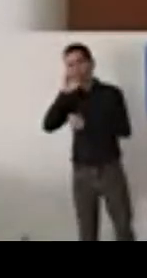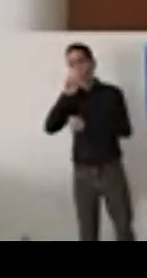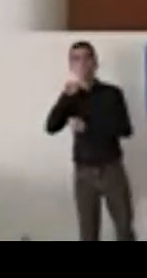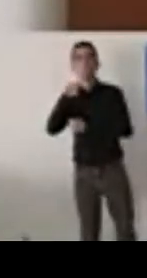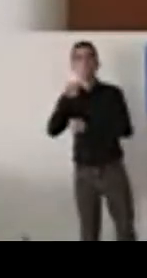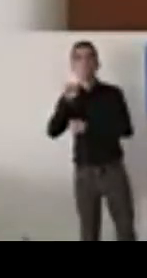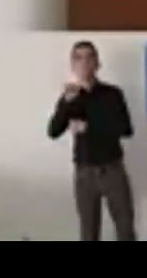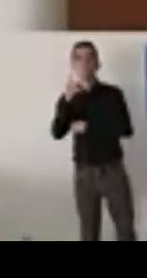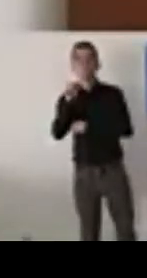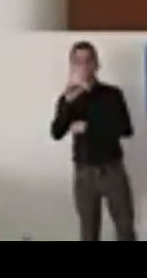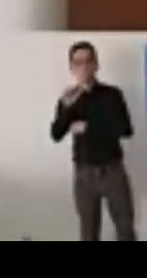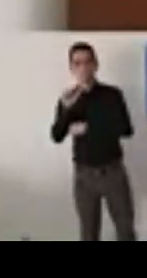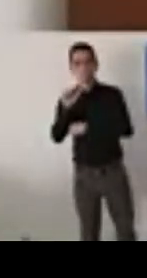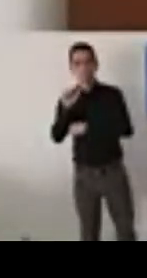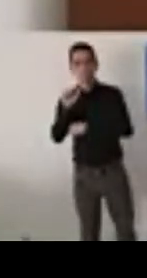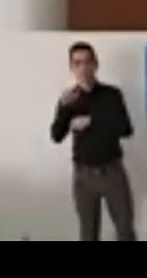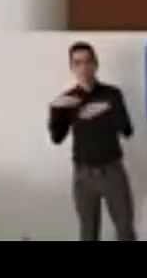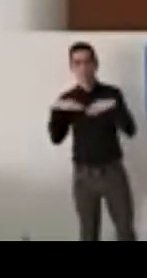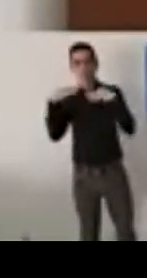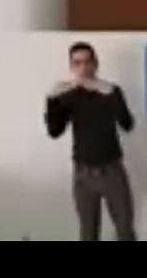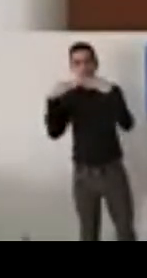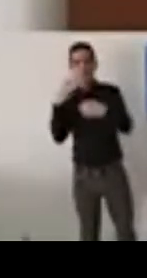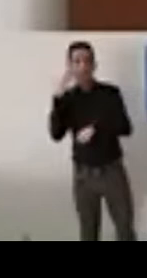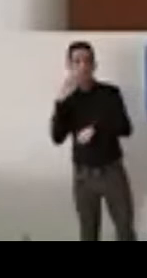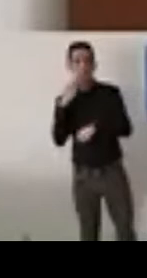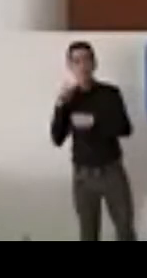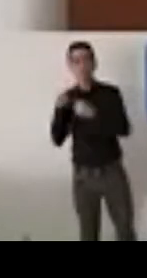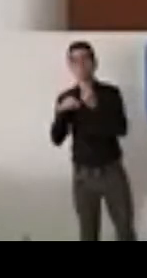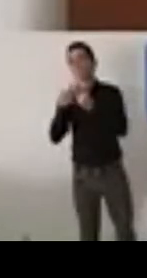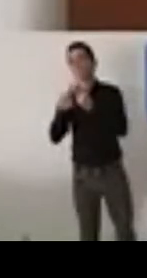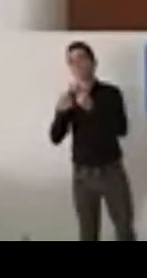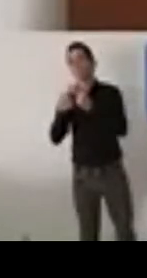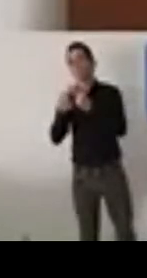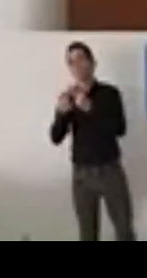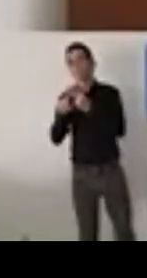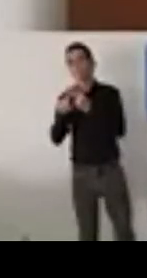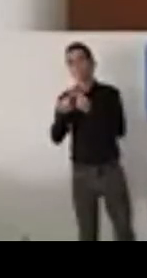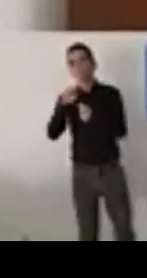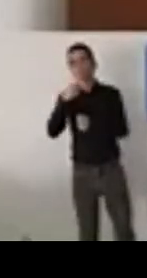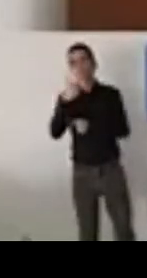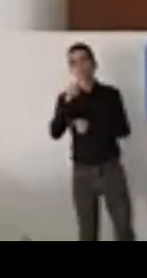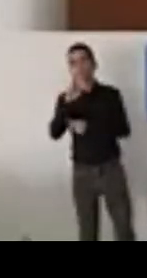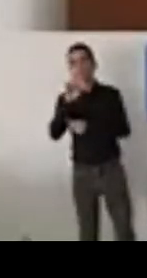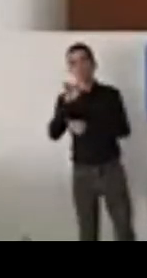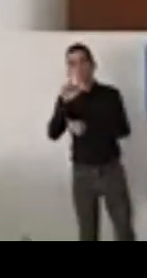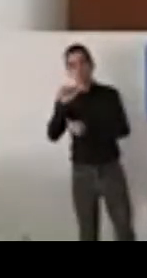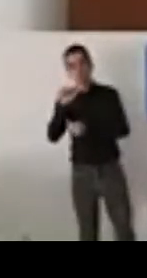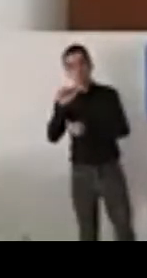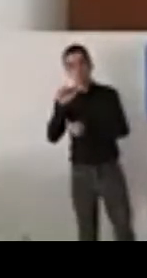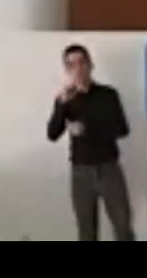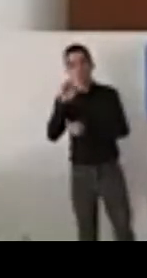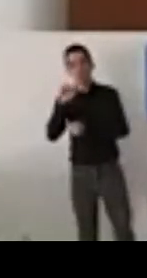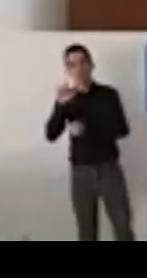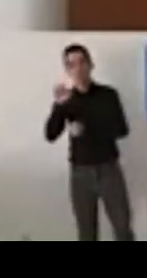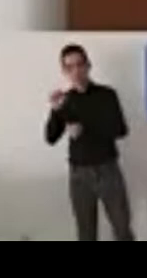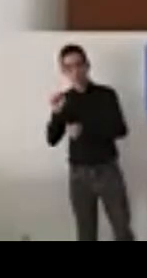León, y también a Gabriela Ceballos, que nos acompañan desde Quito, desde Ecuador, y también Mariana de